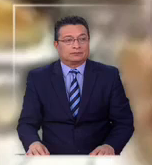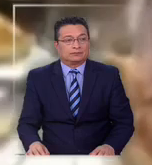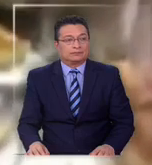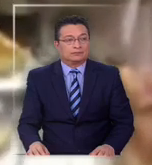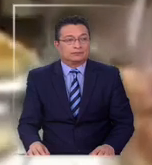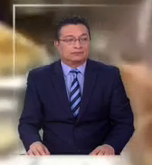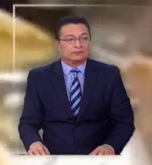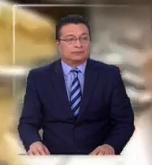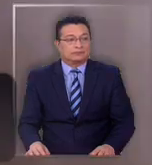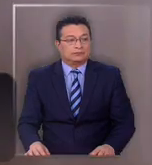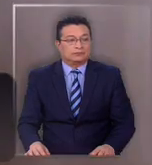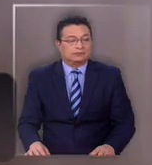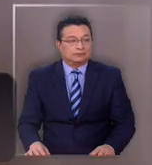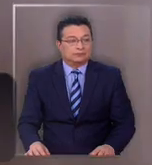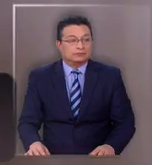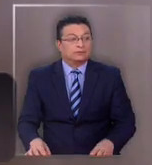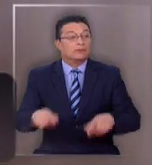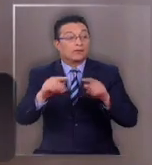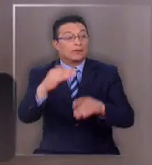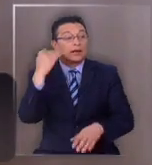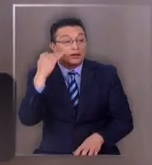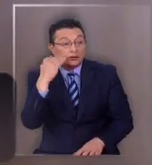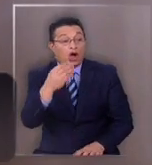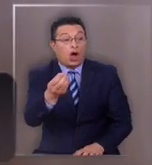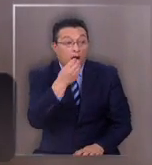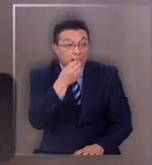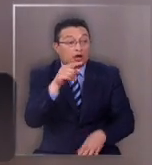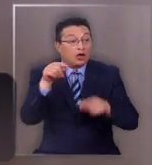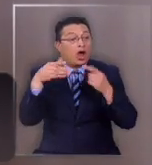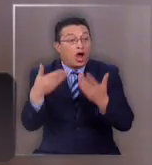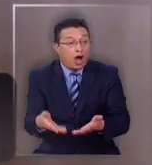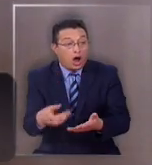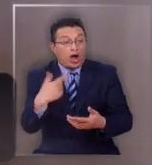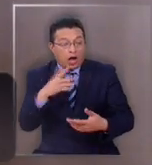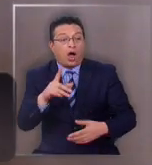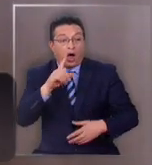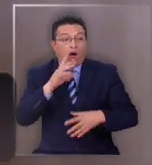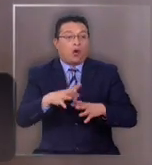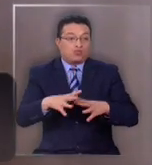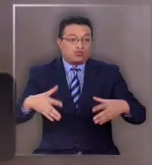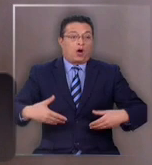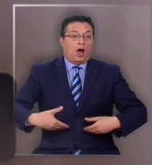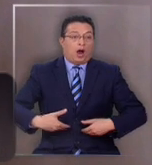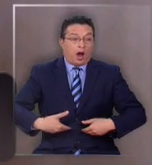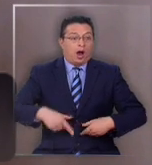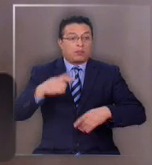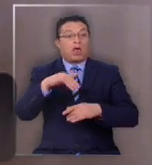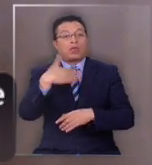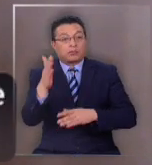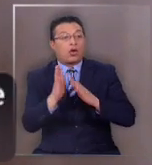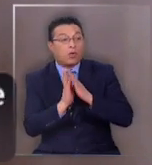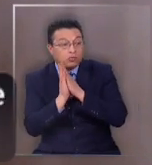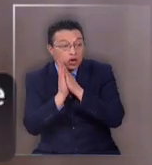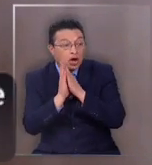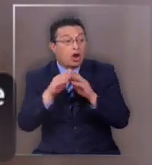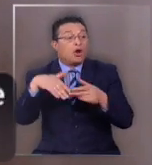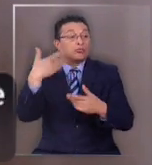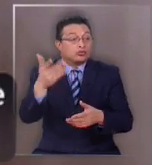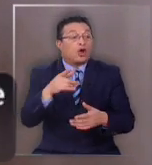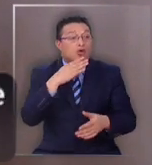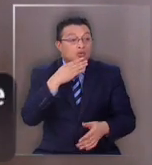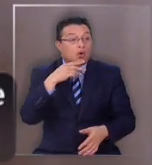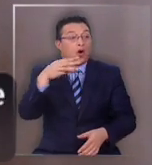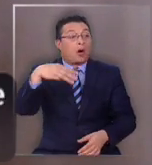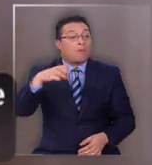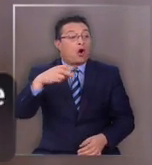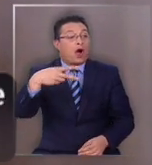Barnen åt, de var väldigt hungriga och sen somnade de jättefort. Så att nu har vi haft jätte till